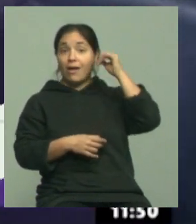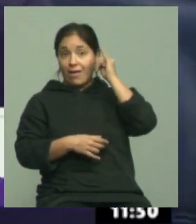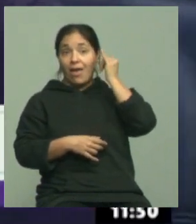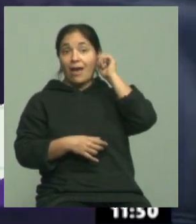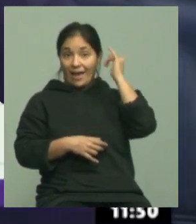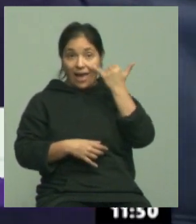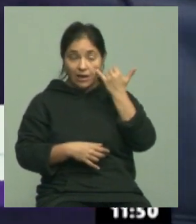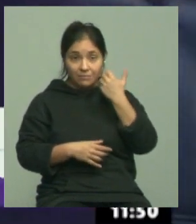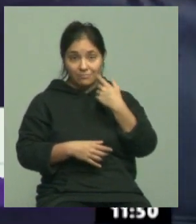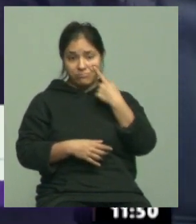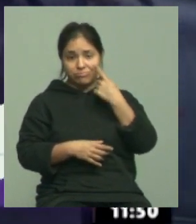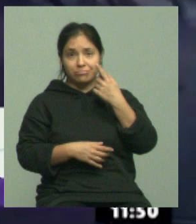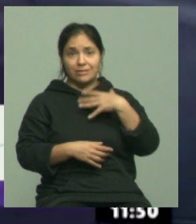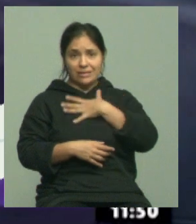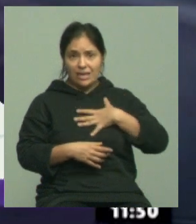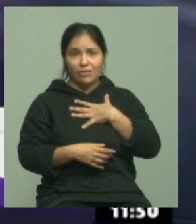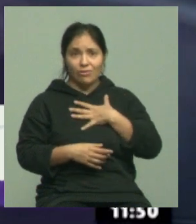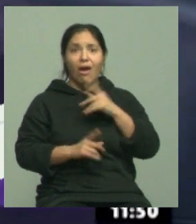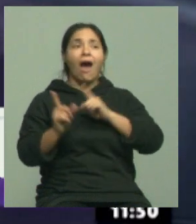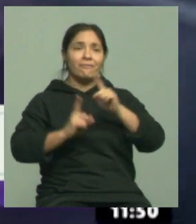que lo siento, alguna vez pensé igual que vos,